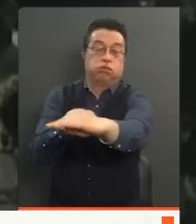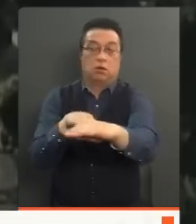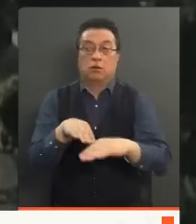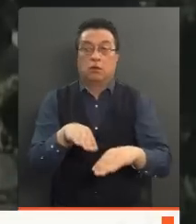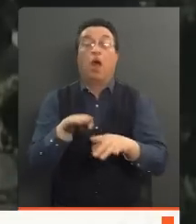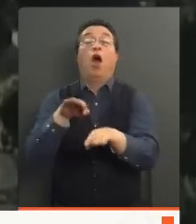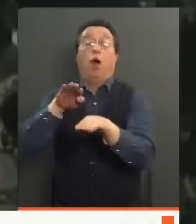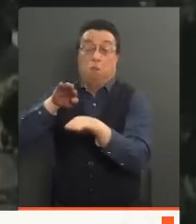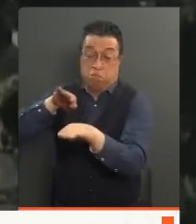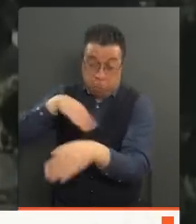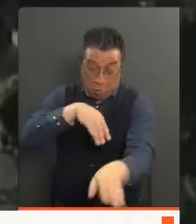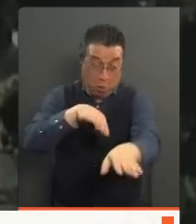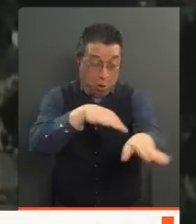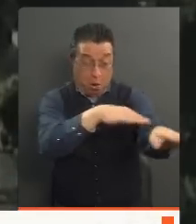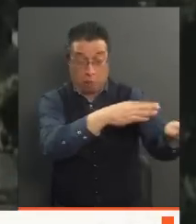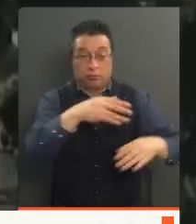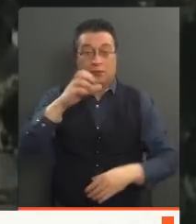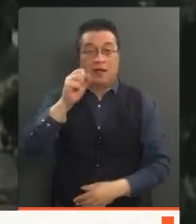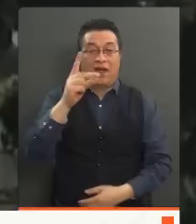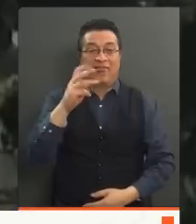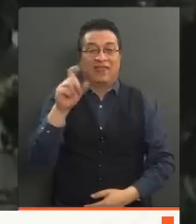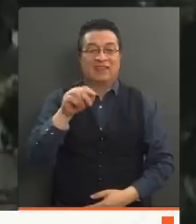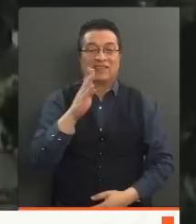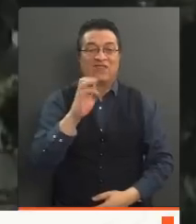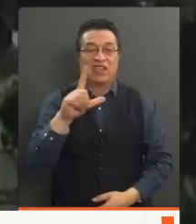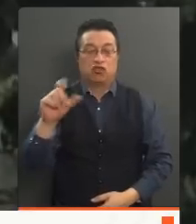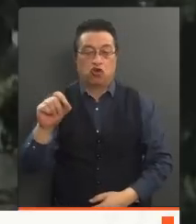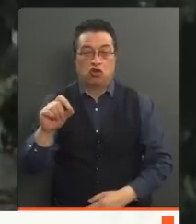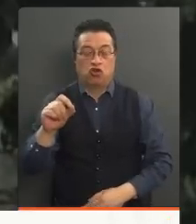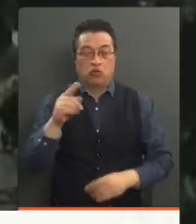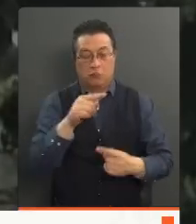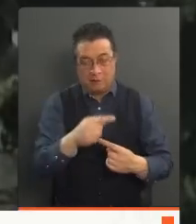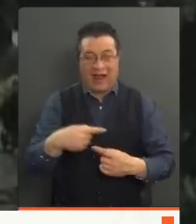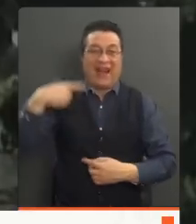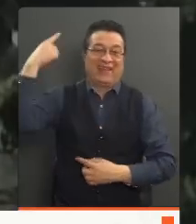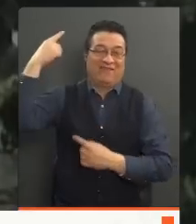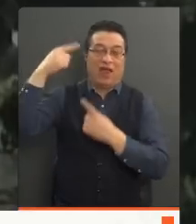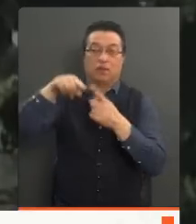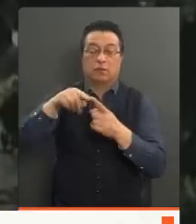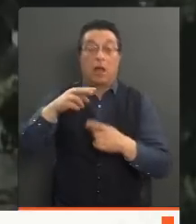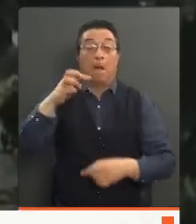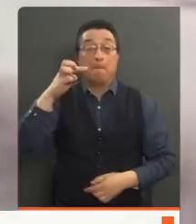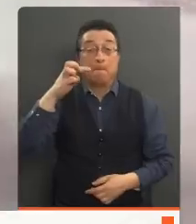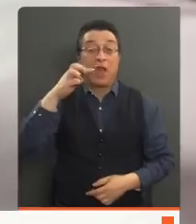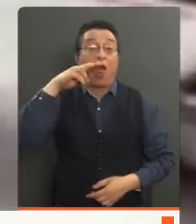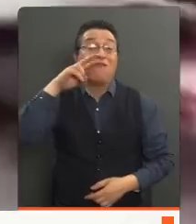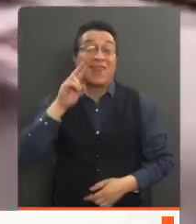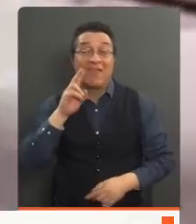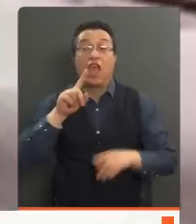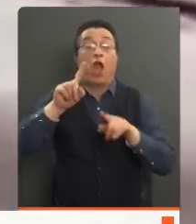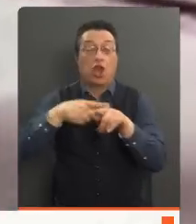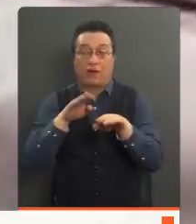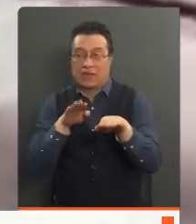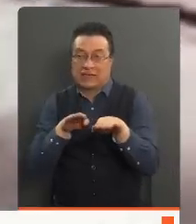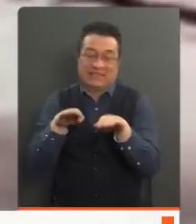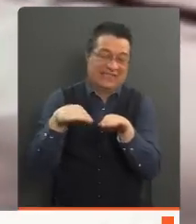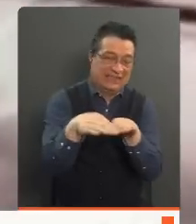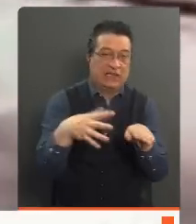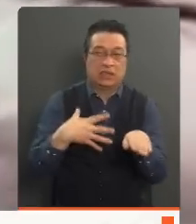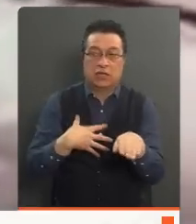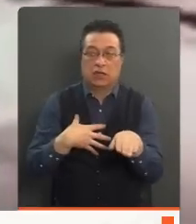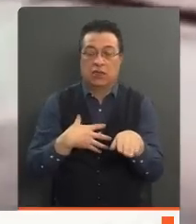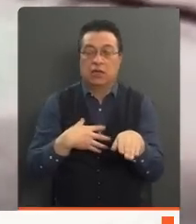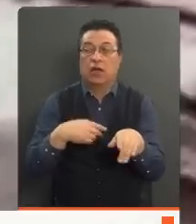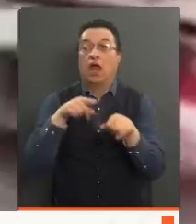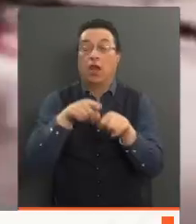toda velocidad por Andrés Bello al oriente. Y pasado Pedro de Valdivia, nuevamente intentan encerrarlo. Incluso el animador pudo